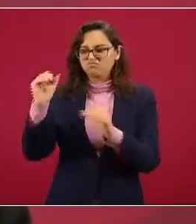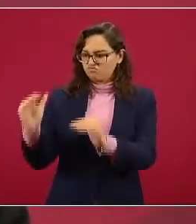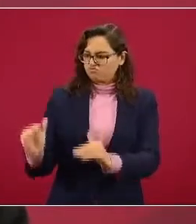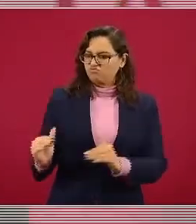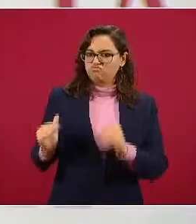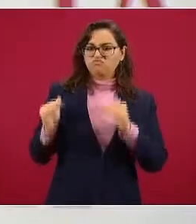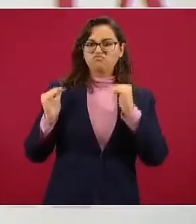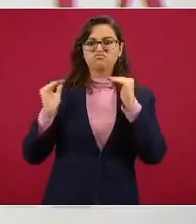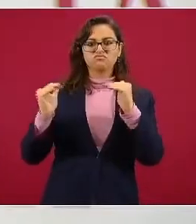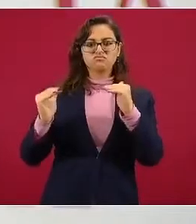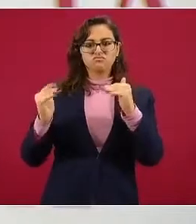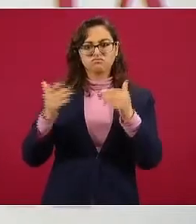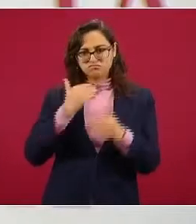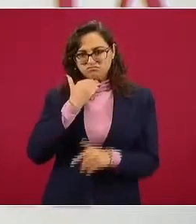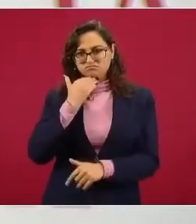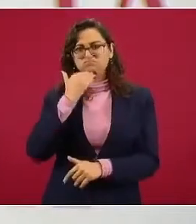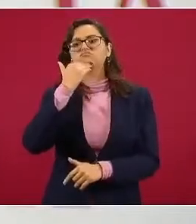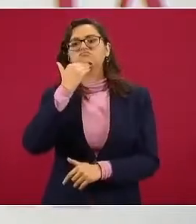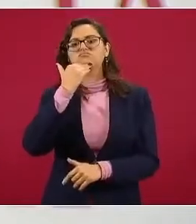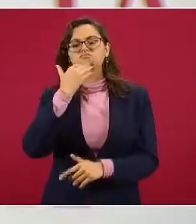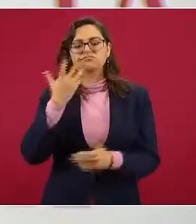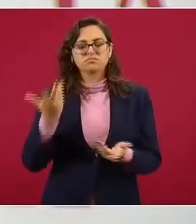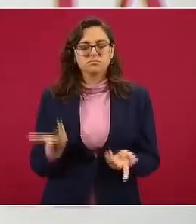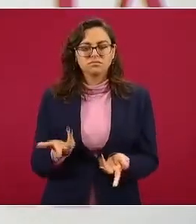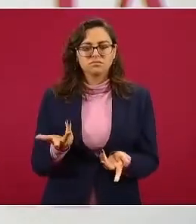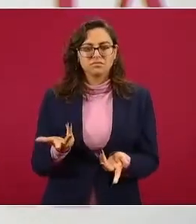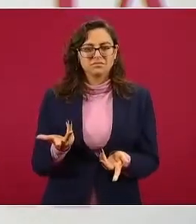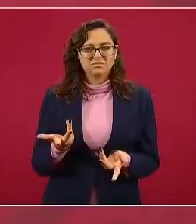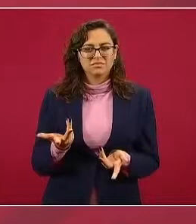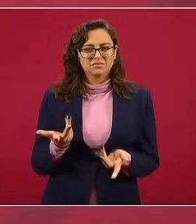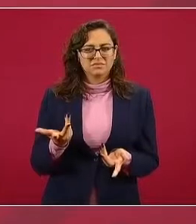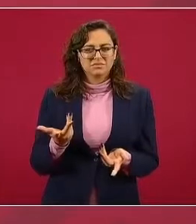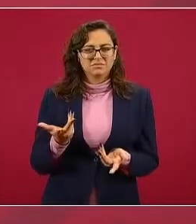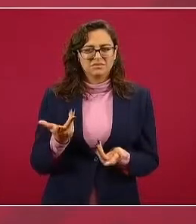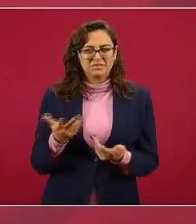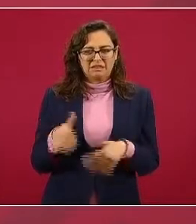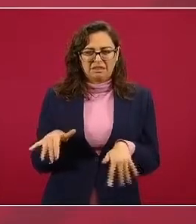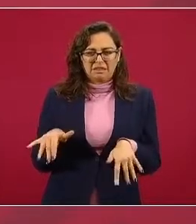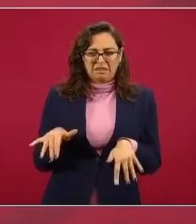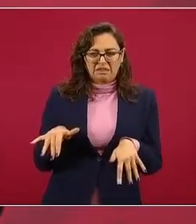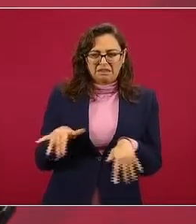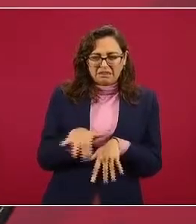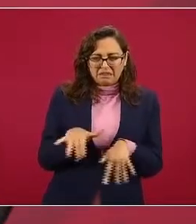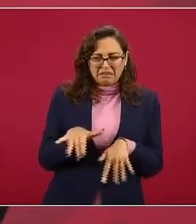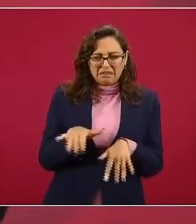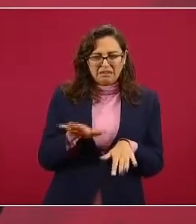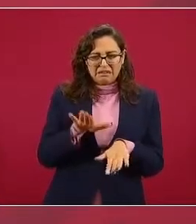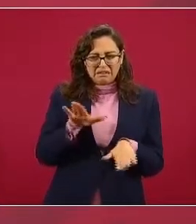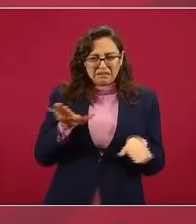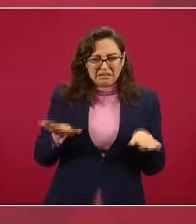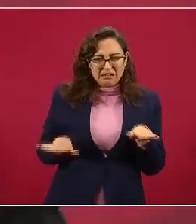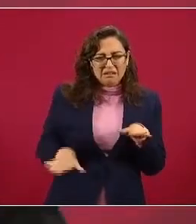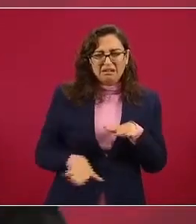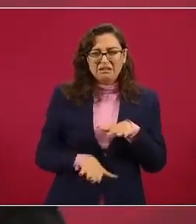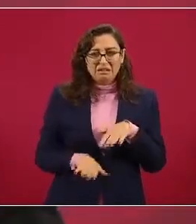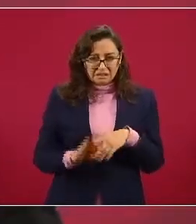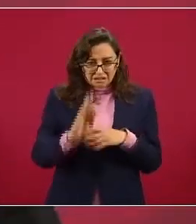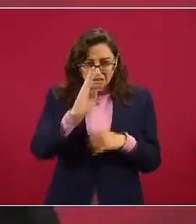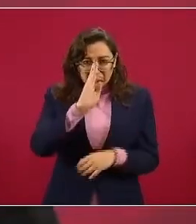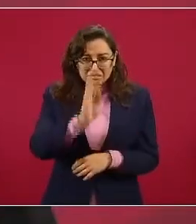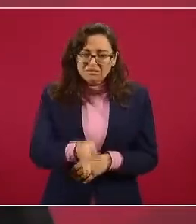y que por ninguna razón aceptaría algo como lo que ya describí.